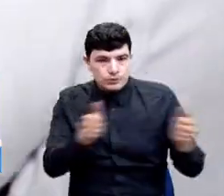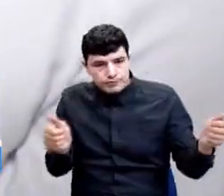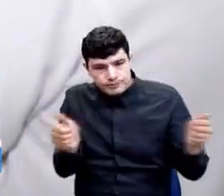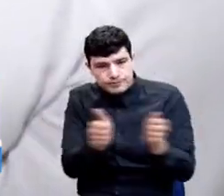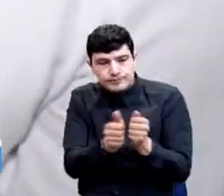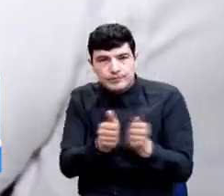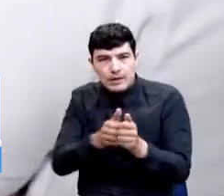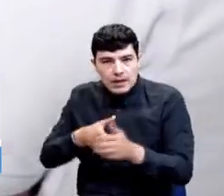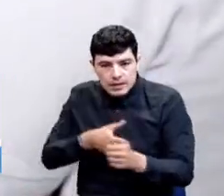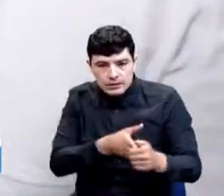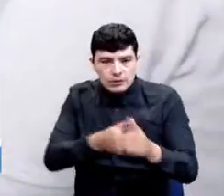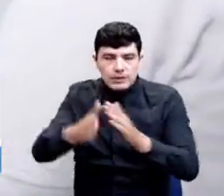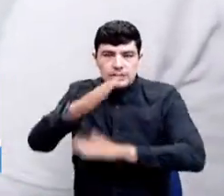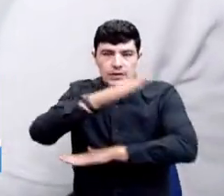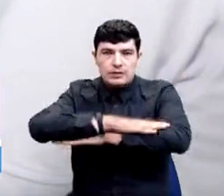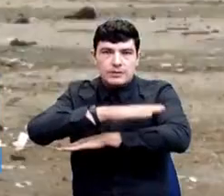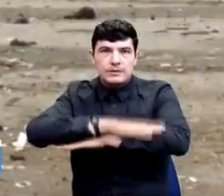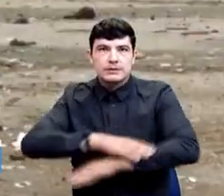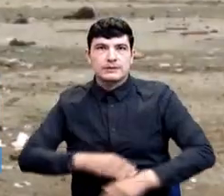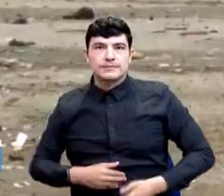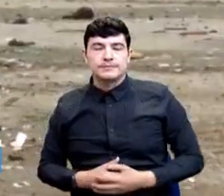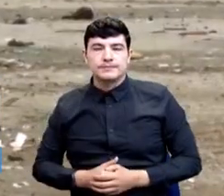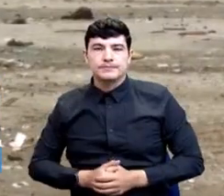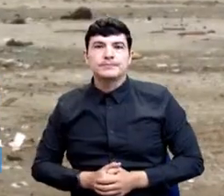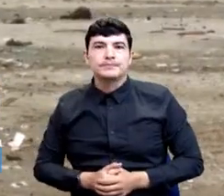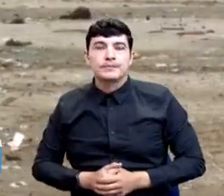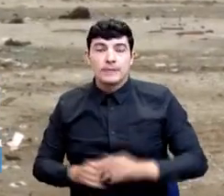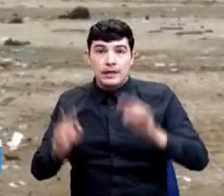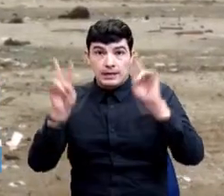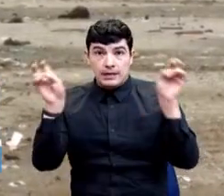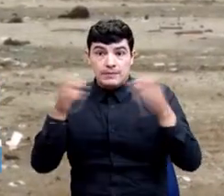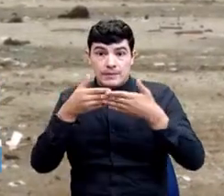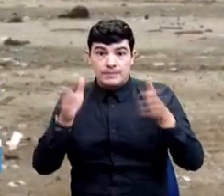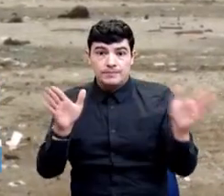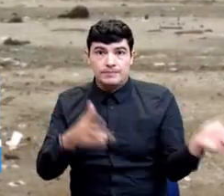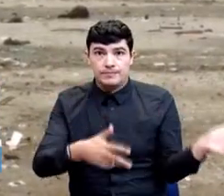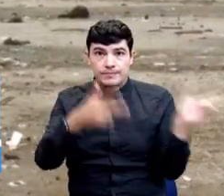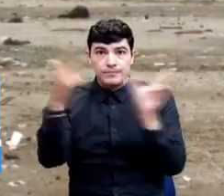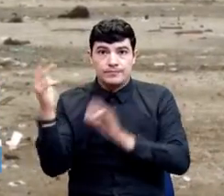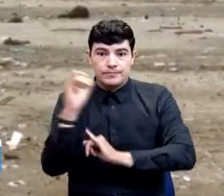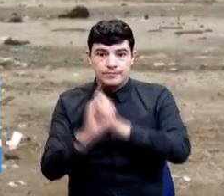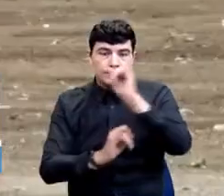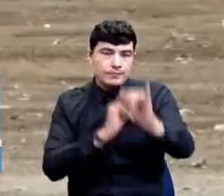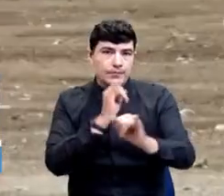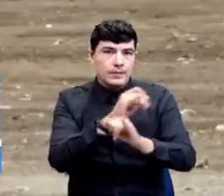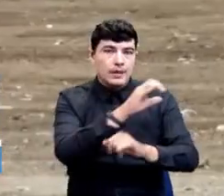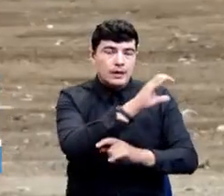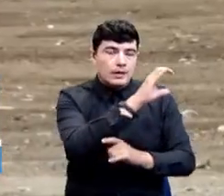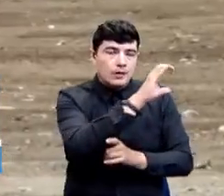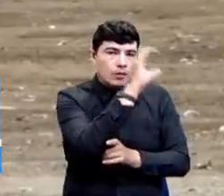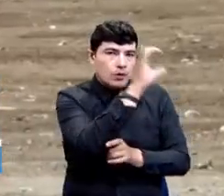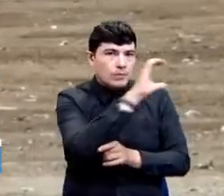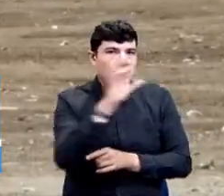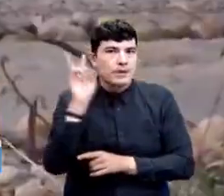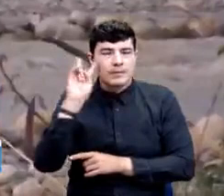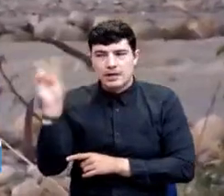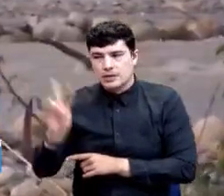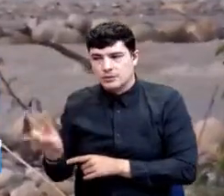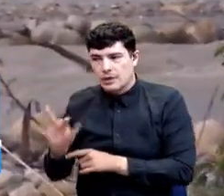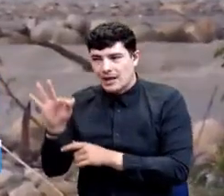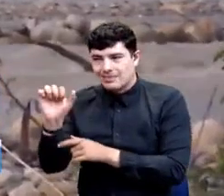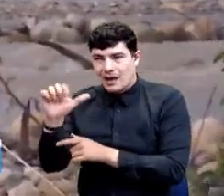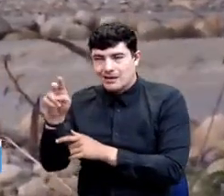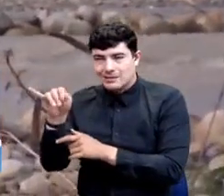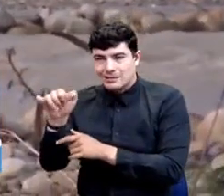para algunos analistas del tema a pesar de la habilitación de los puentes que conectan a norte de Santander con el estado táchira